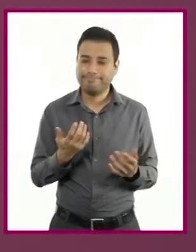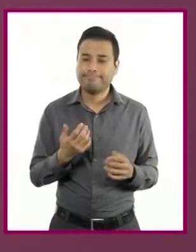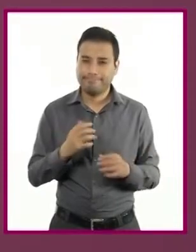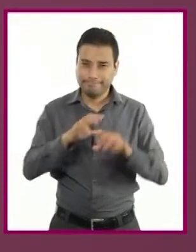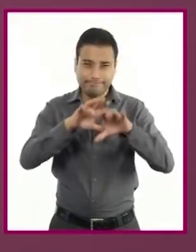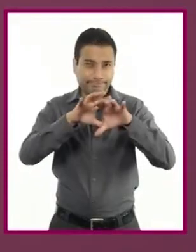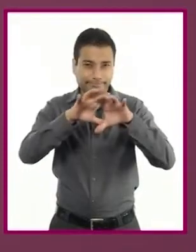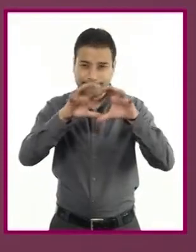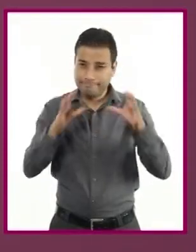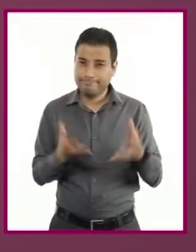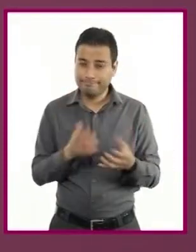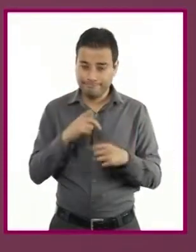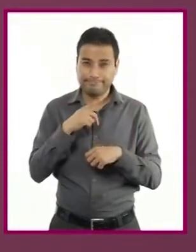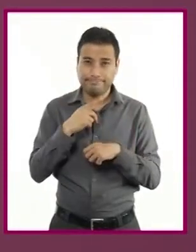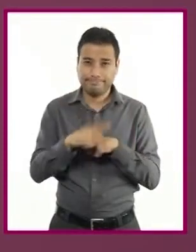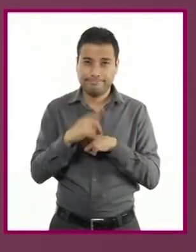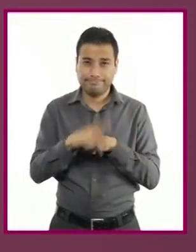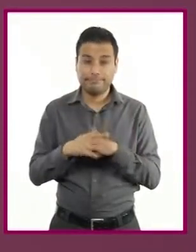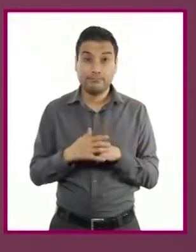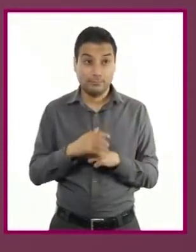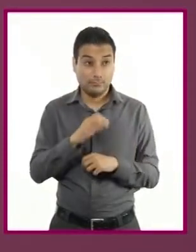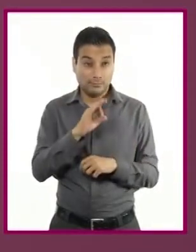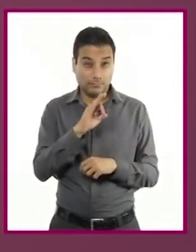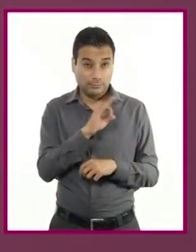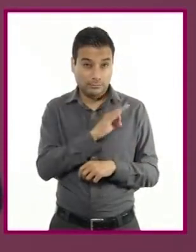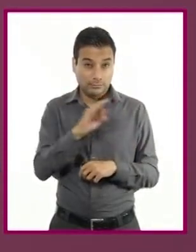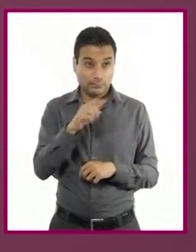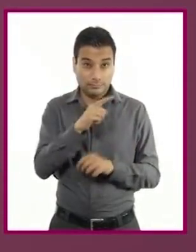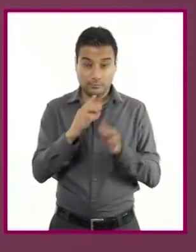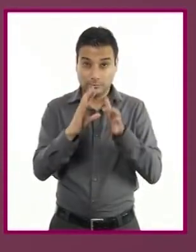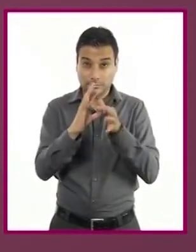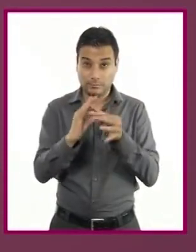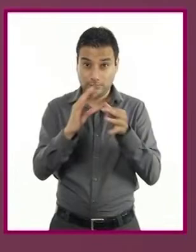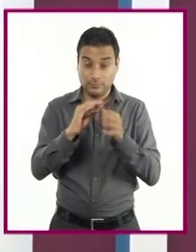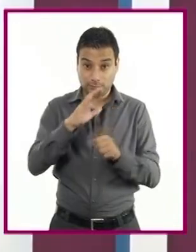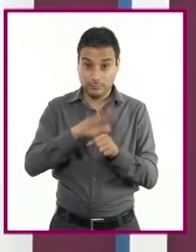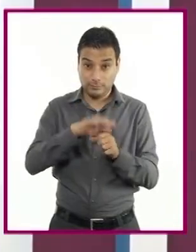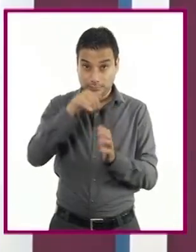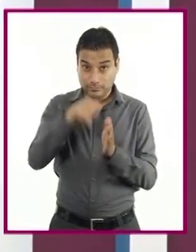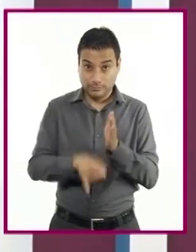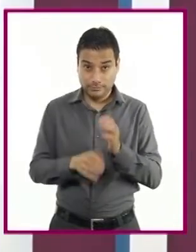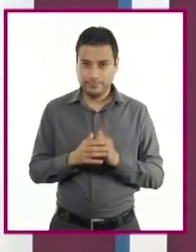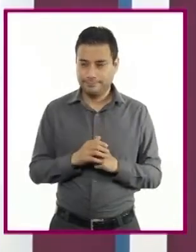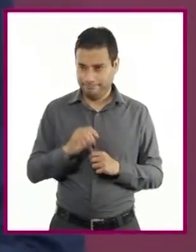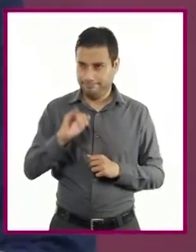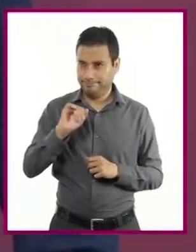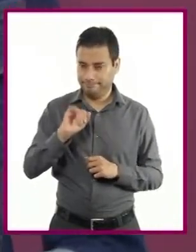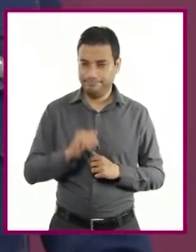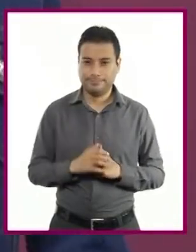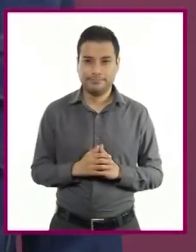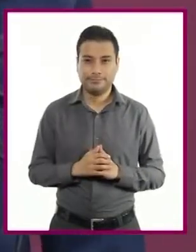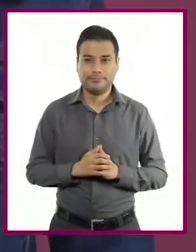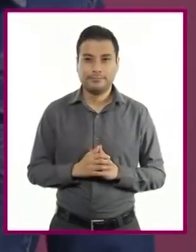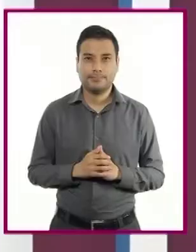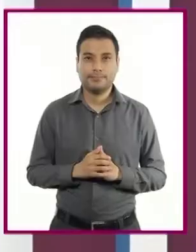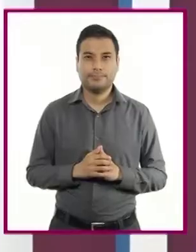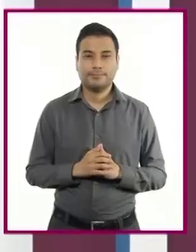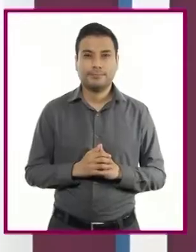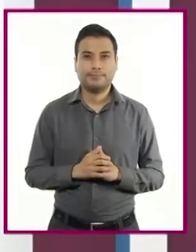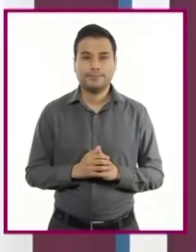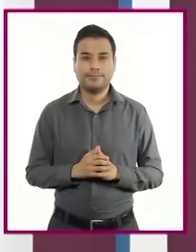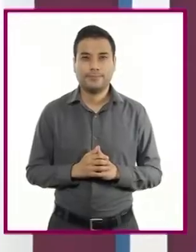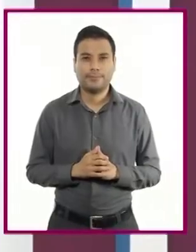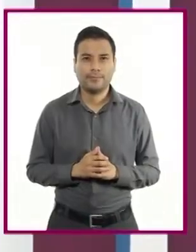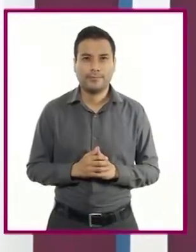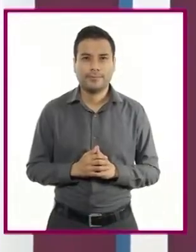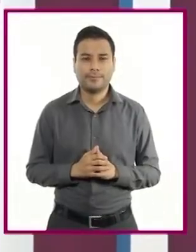planeta. Pero, ¿nos puede explicar esto con mayor detalle, por favor? Claro que sí, Nadia. El efecto invernadero es